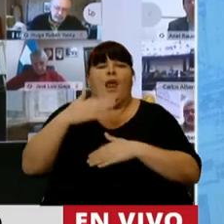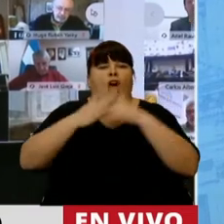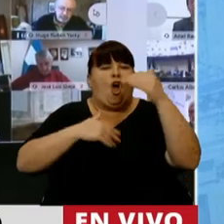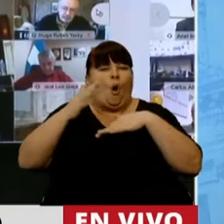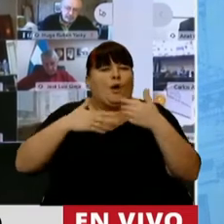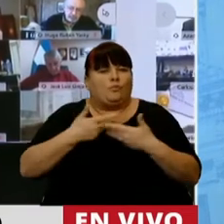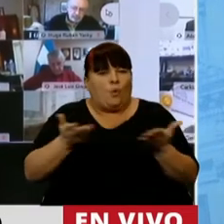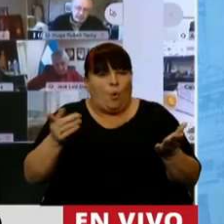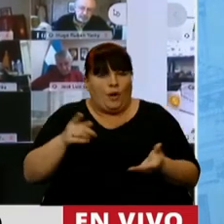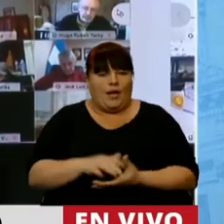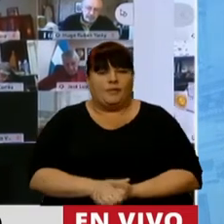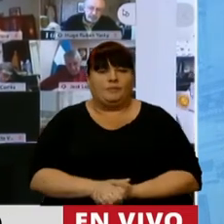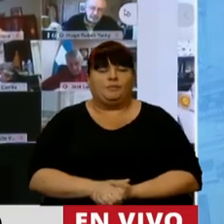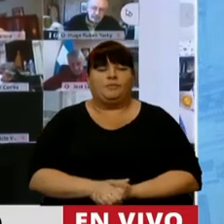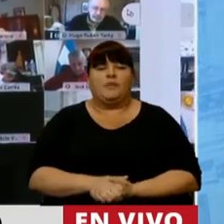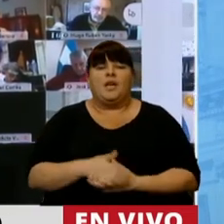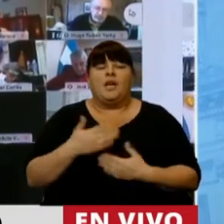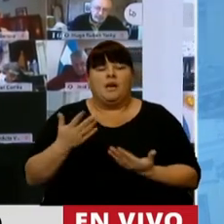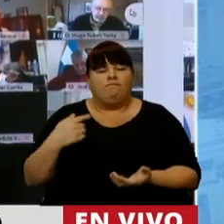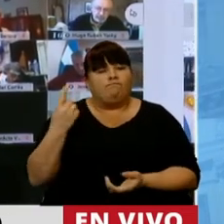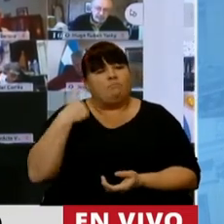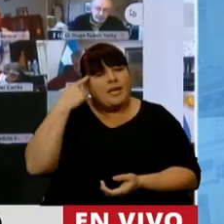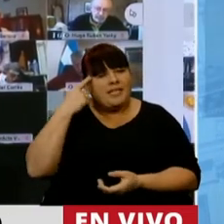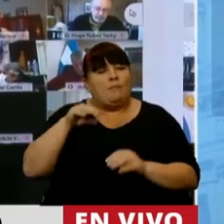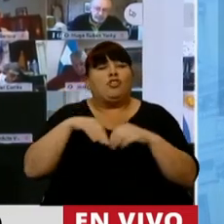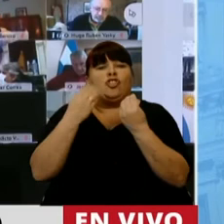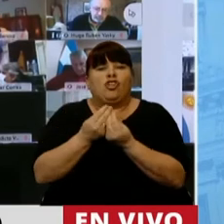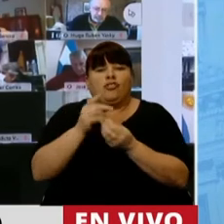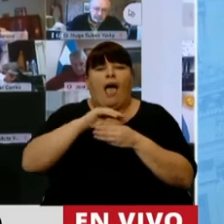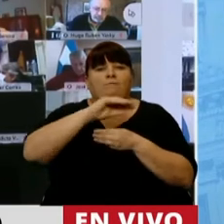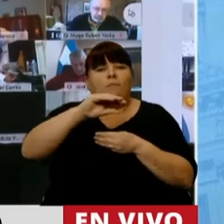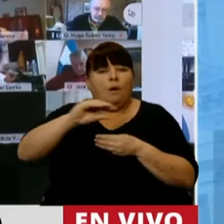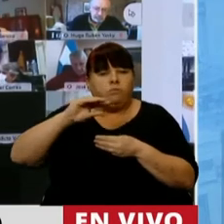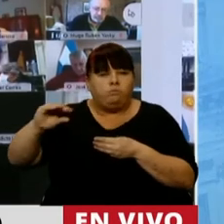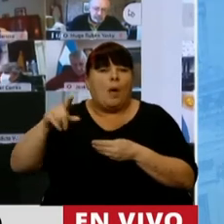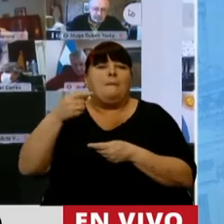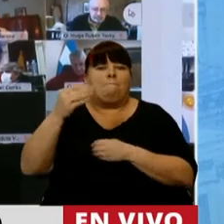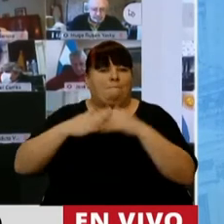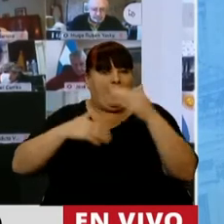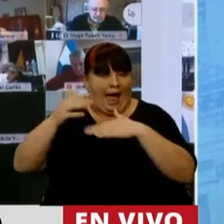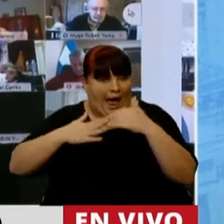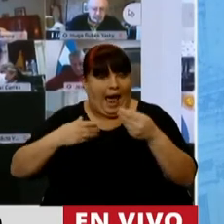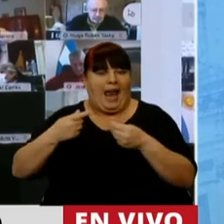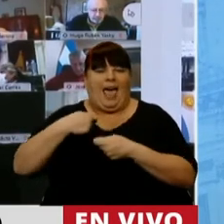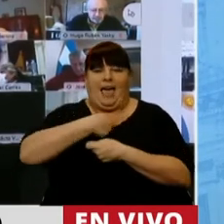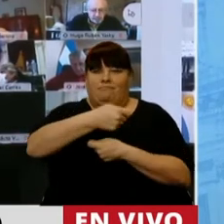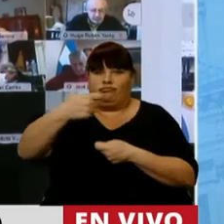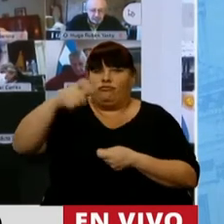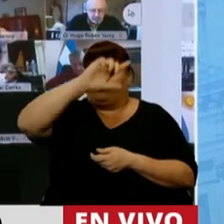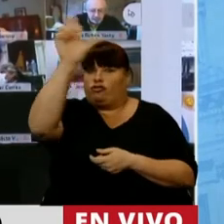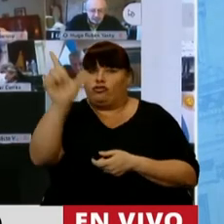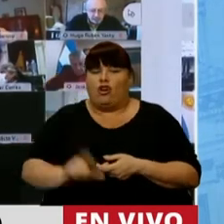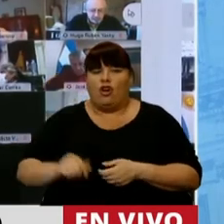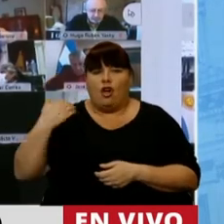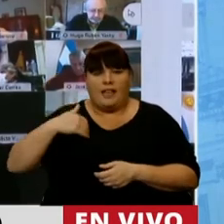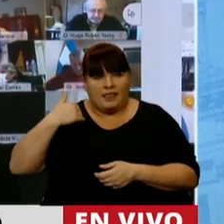públicas. En este sentido, entendemos que los montos direccionados a este rubro y su distribución a lo largo y ancho